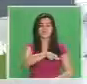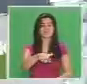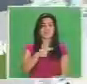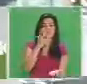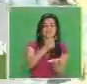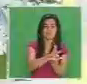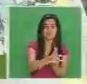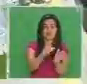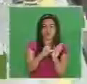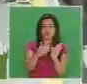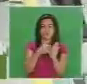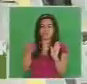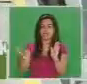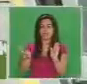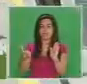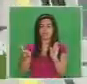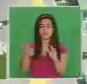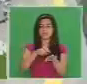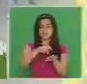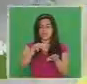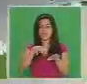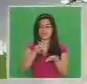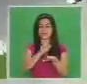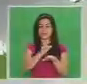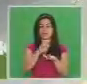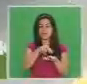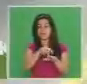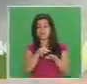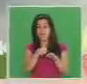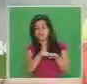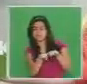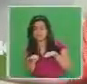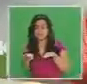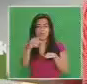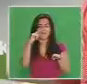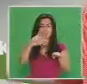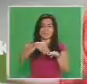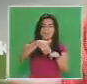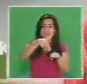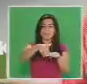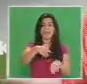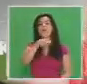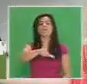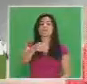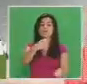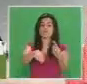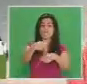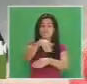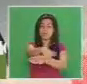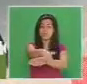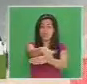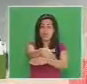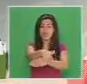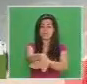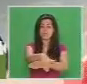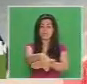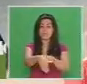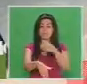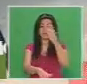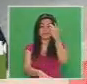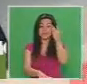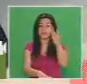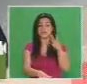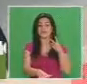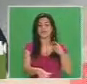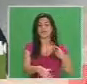carro cerca al brocal se apura a quitarlo para que quede bien bonita su calle. El buhonero, por ejemplo, que está estacionado con su